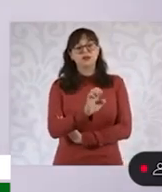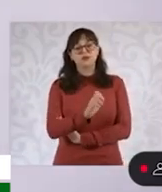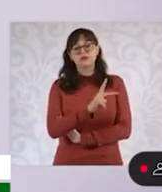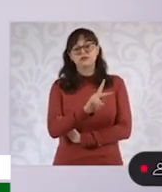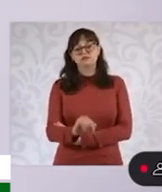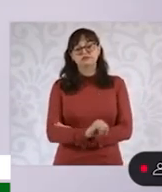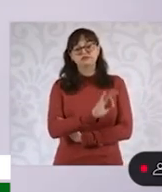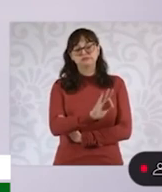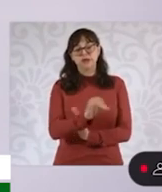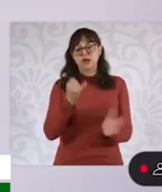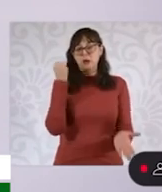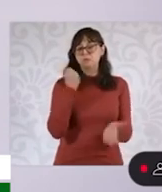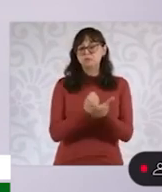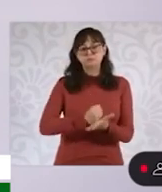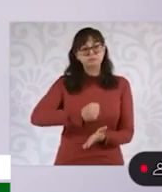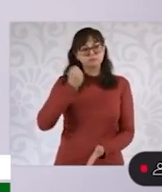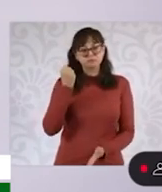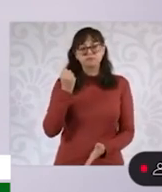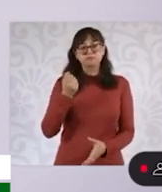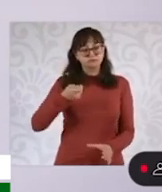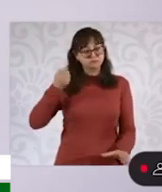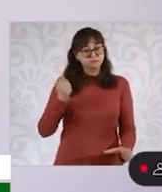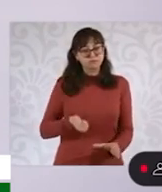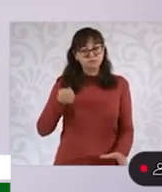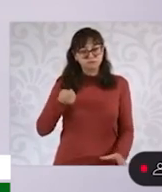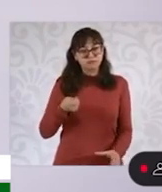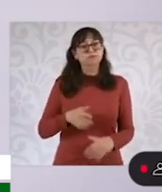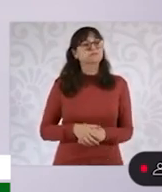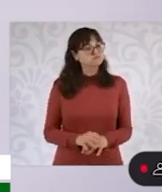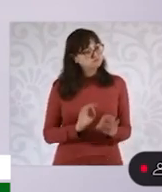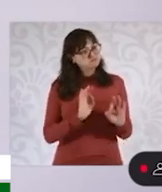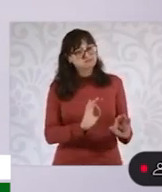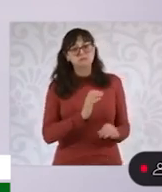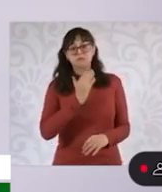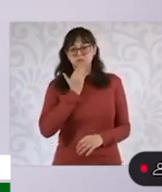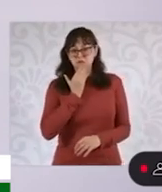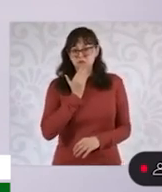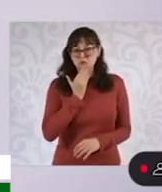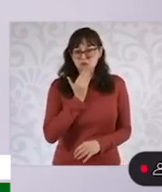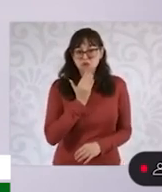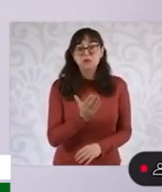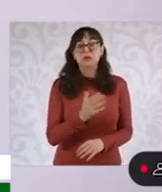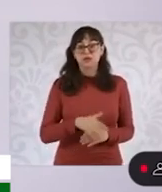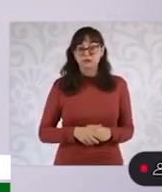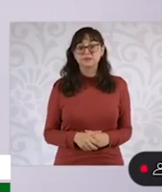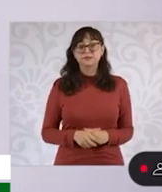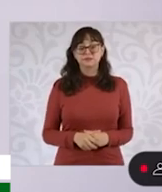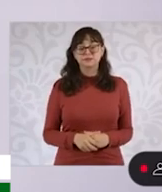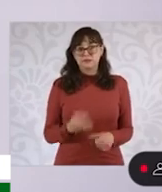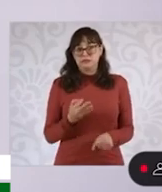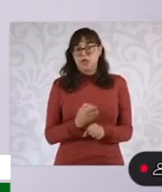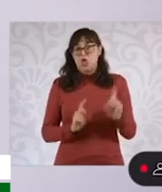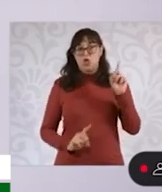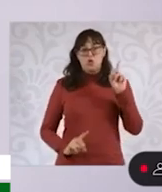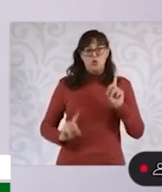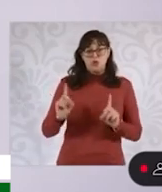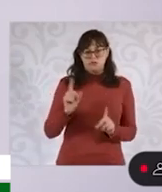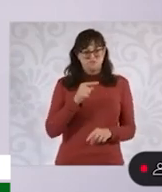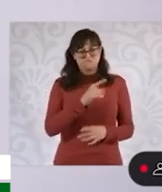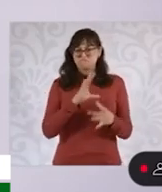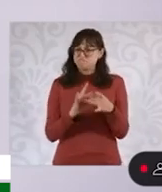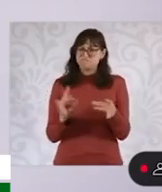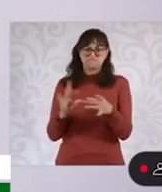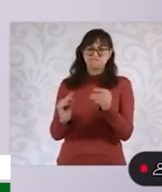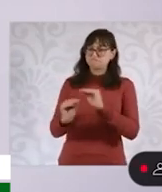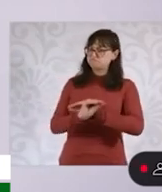Realmente me parece muy bueno que dé certidumbre en este proceso y también